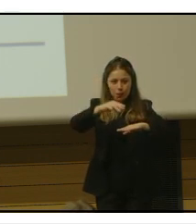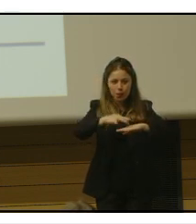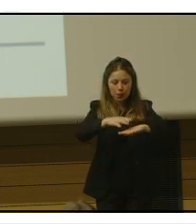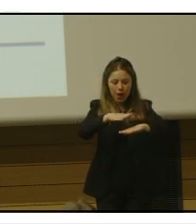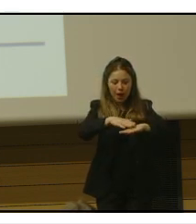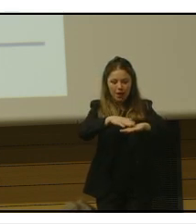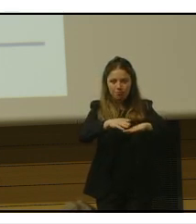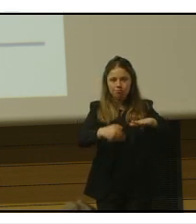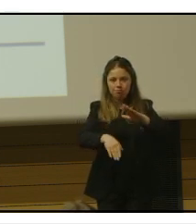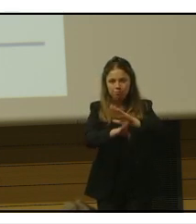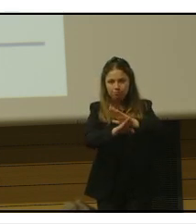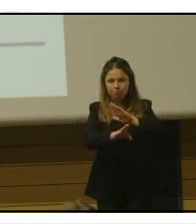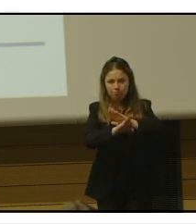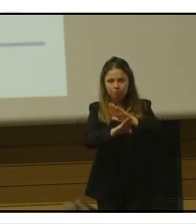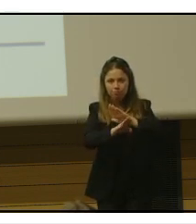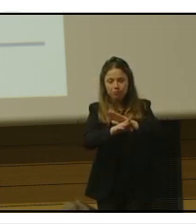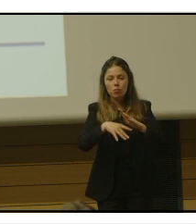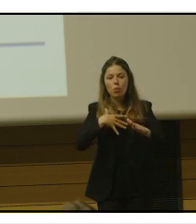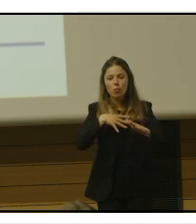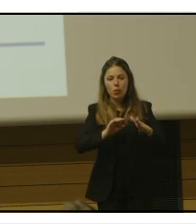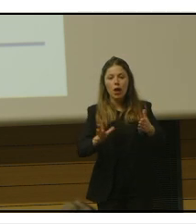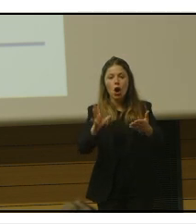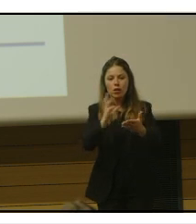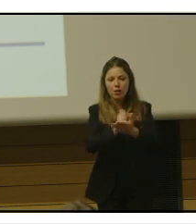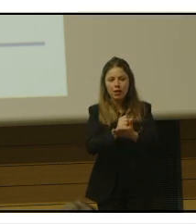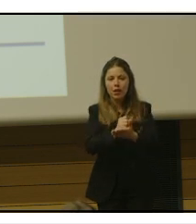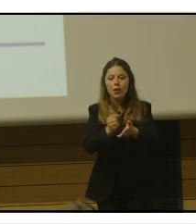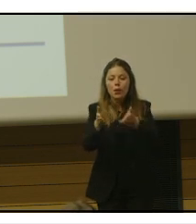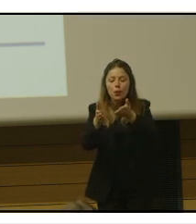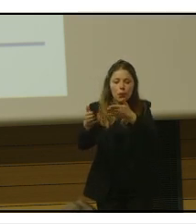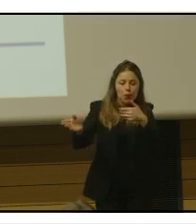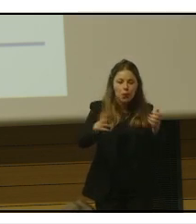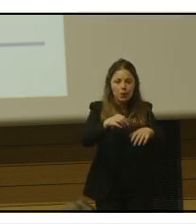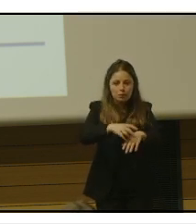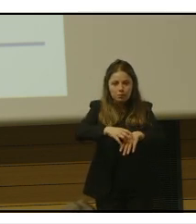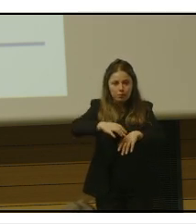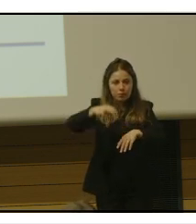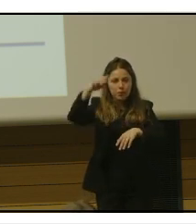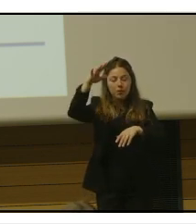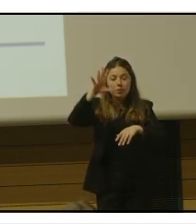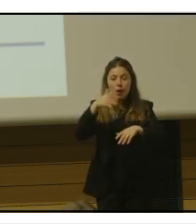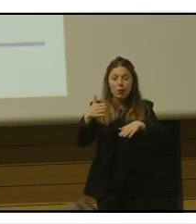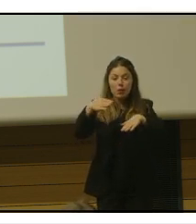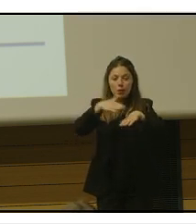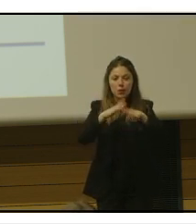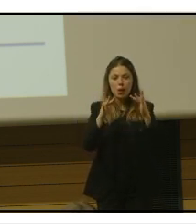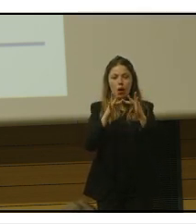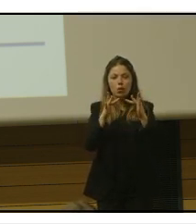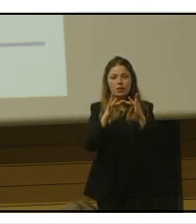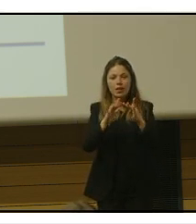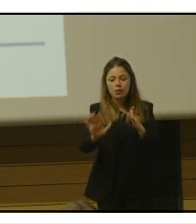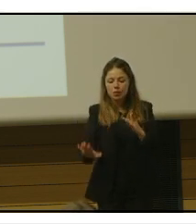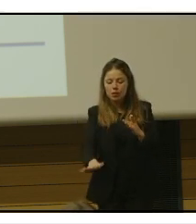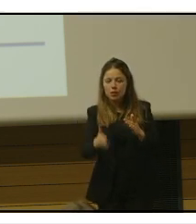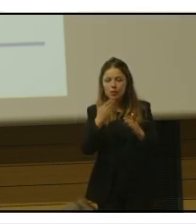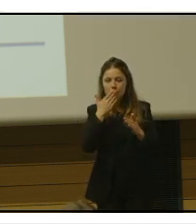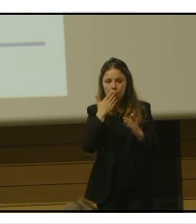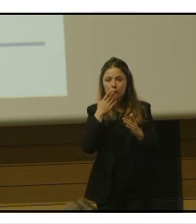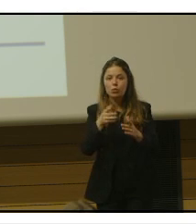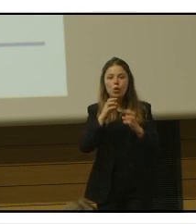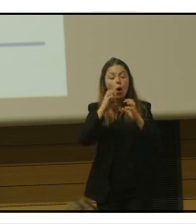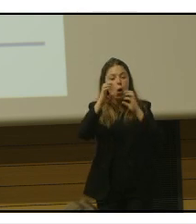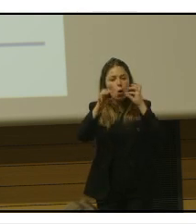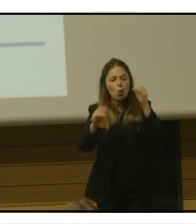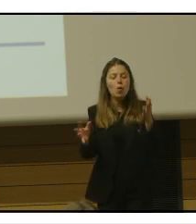esas superficies, que puede volver a ser otra vez recirculado por el aire, pero que al caer en superficies, pues un contacto mano-boca puede hacer que ese